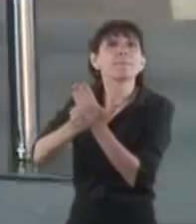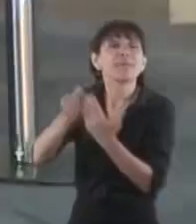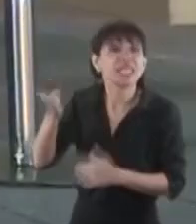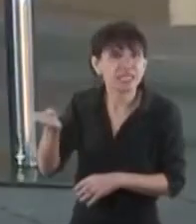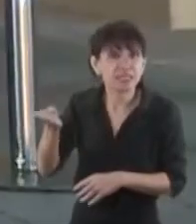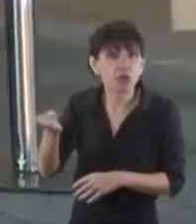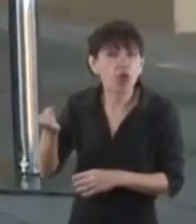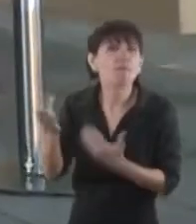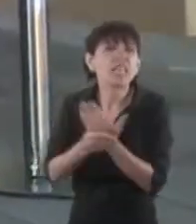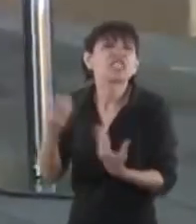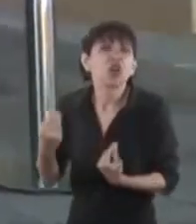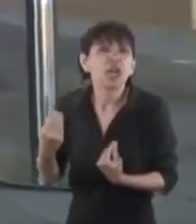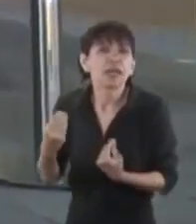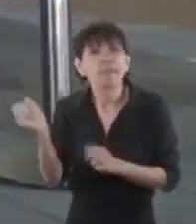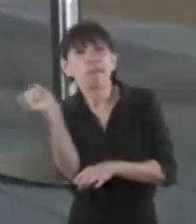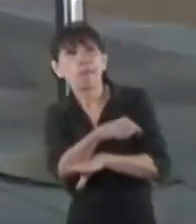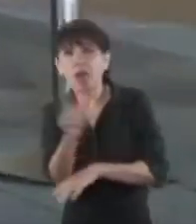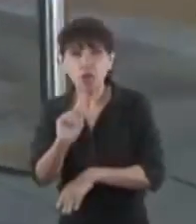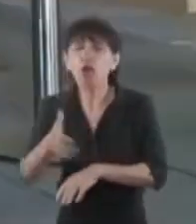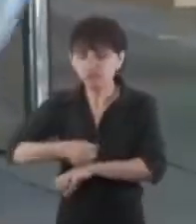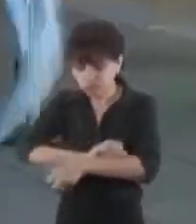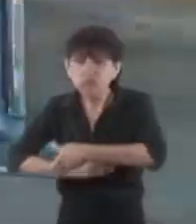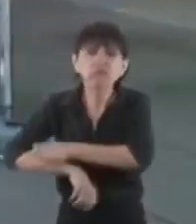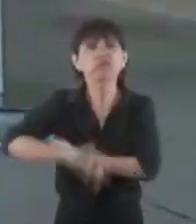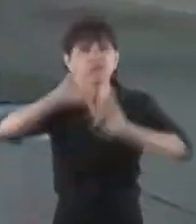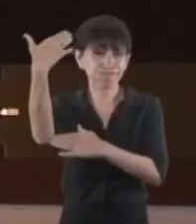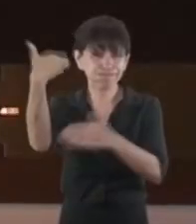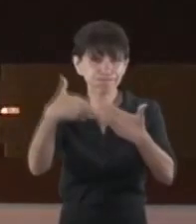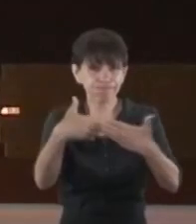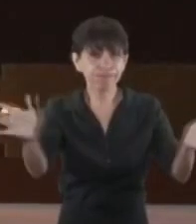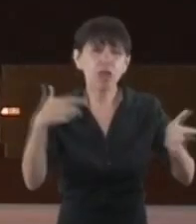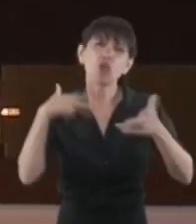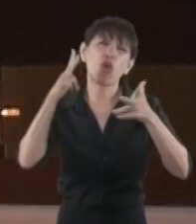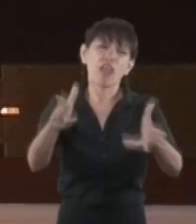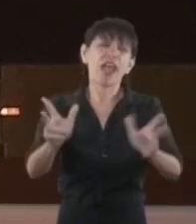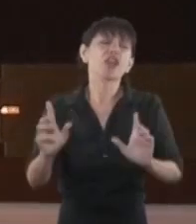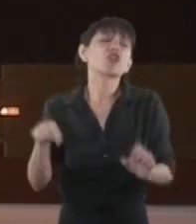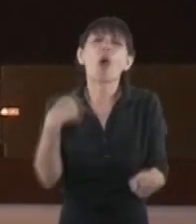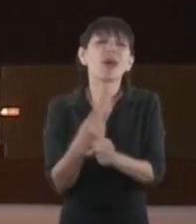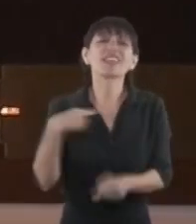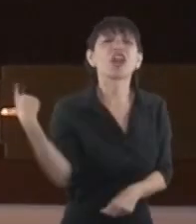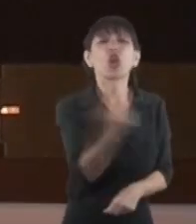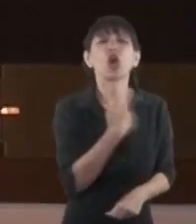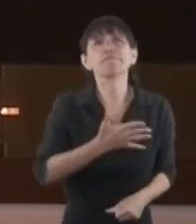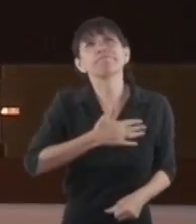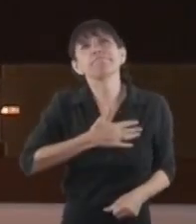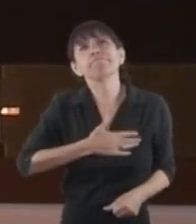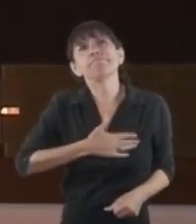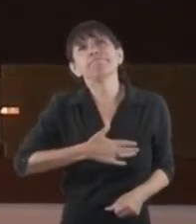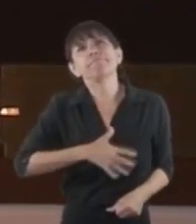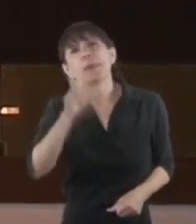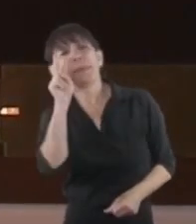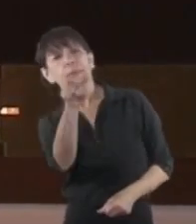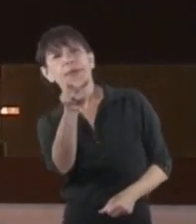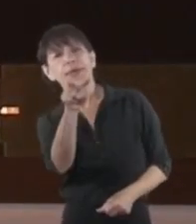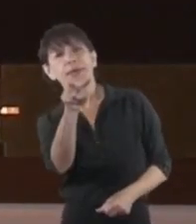arremangue y pueda llegar al objetivo final. No podemos estar tranquilos viendo cómo todos los